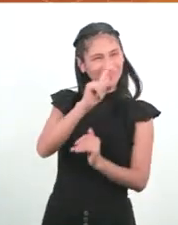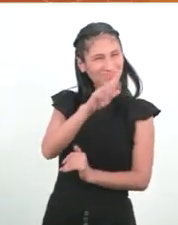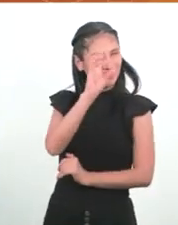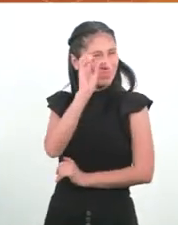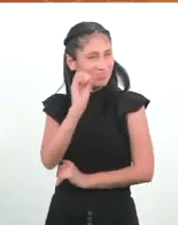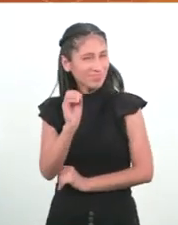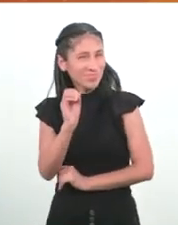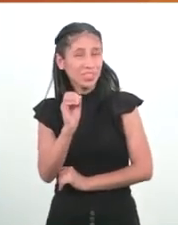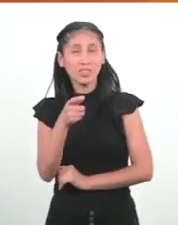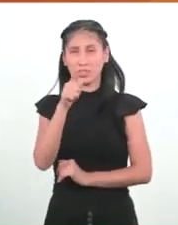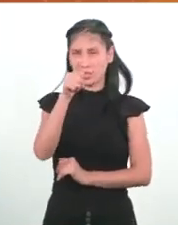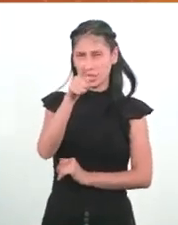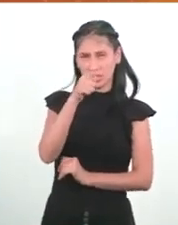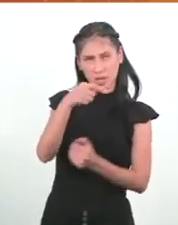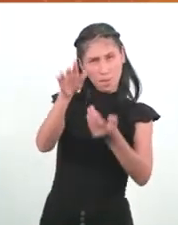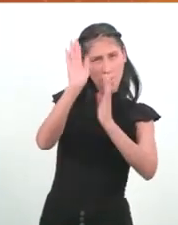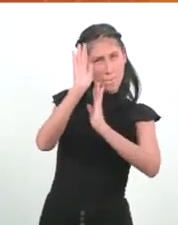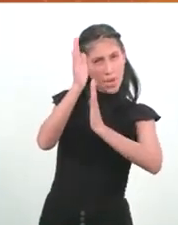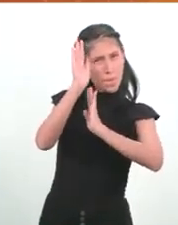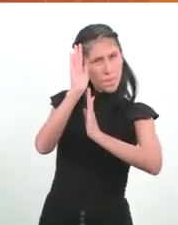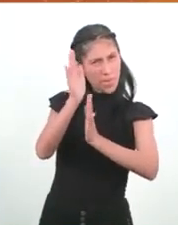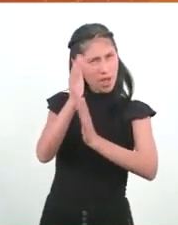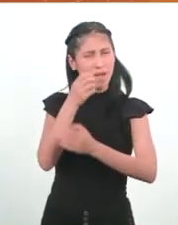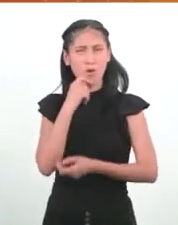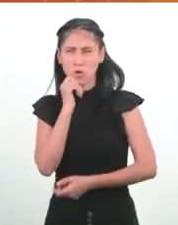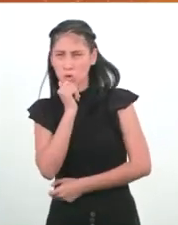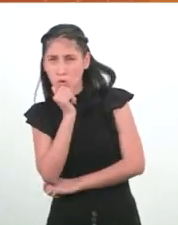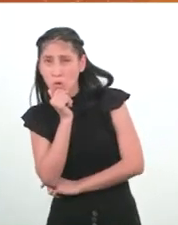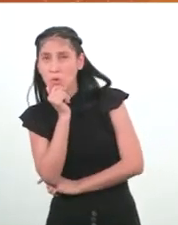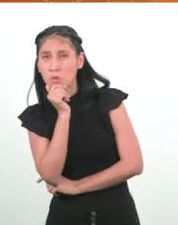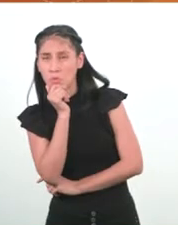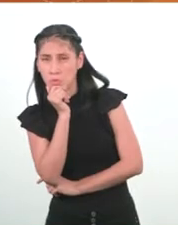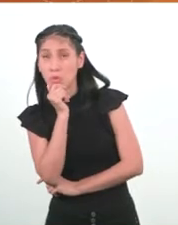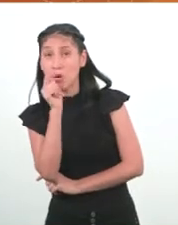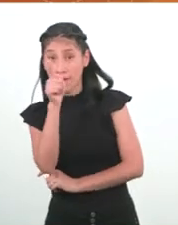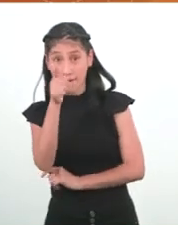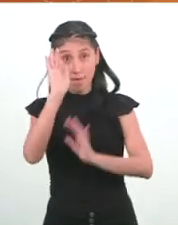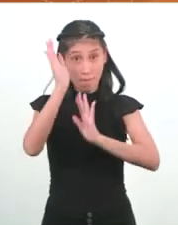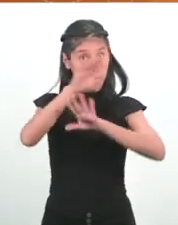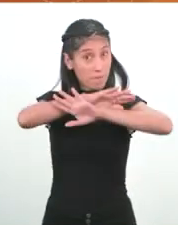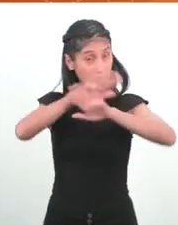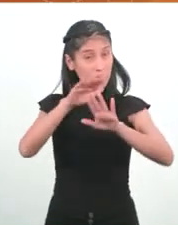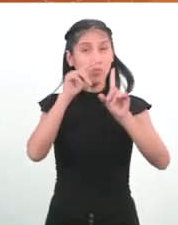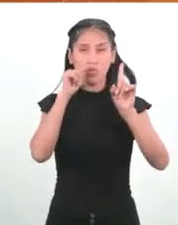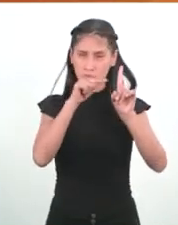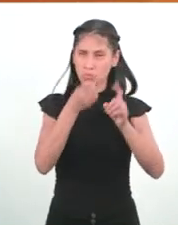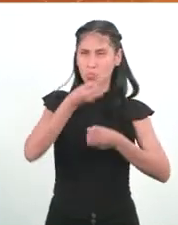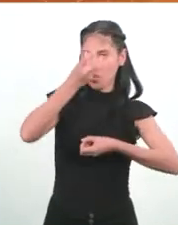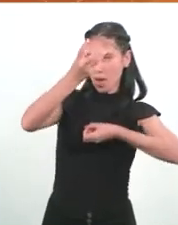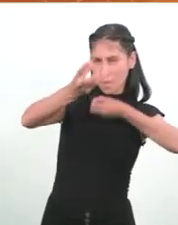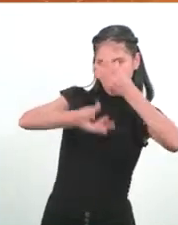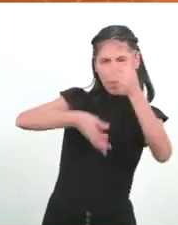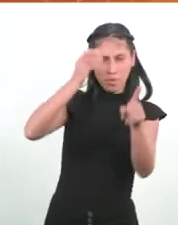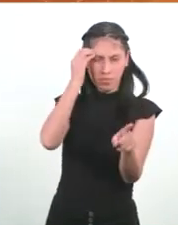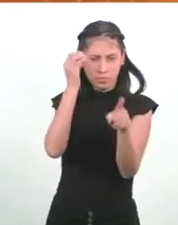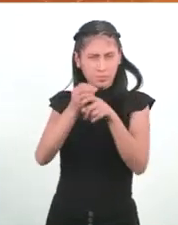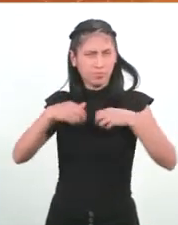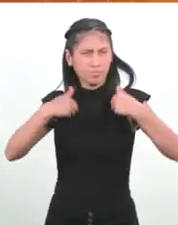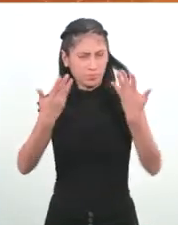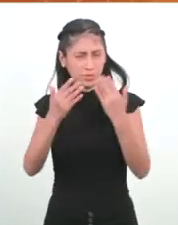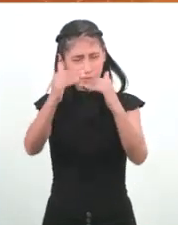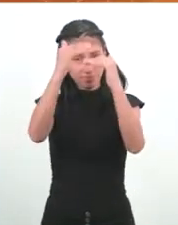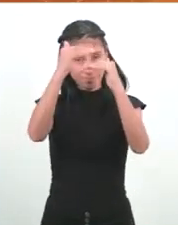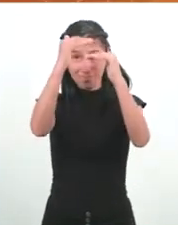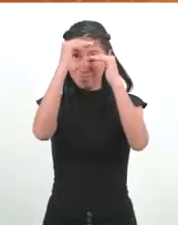pero no menos importante, 10. Hablo cuando el orador haya terminado. Ese ha sido el top 10 de